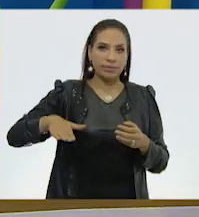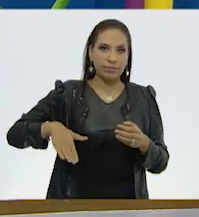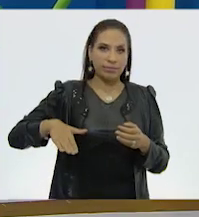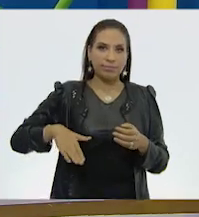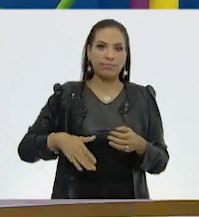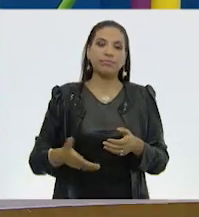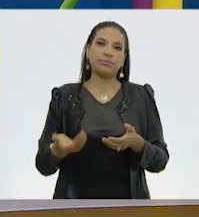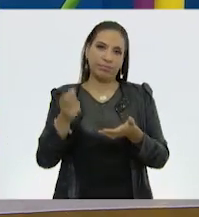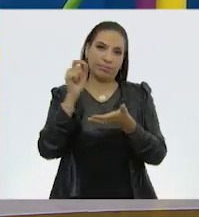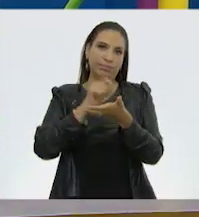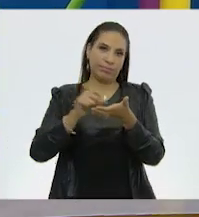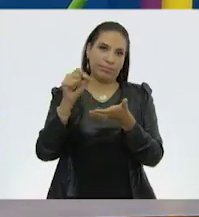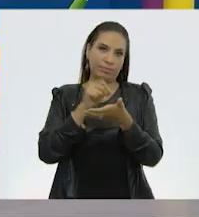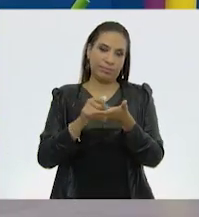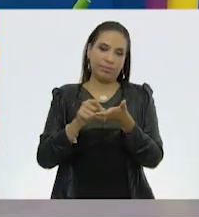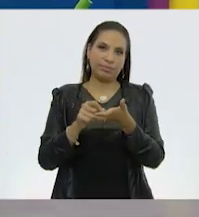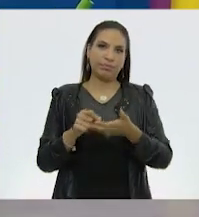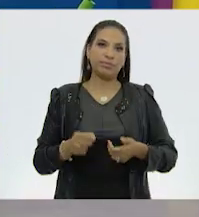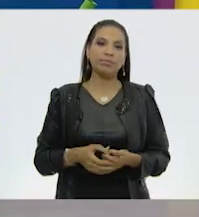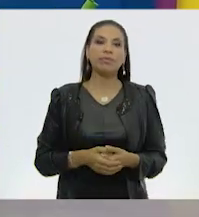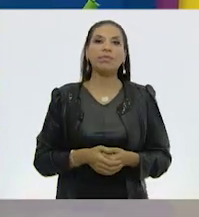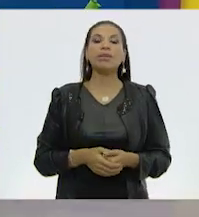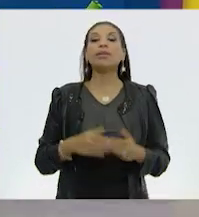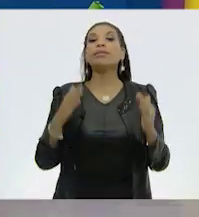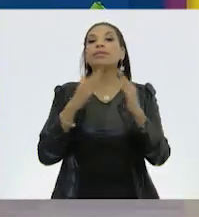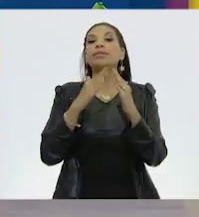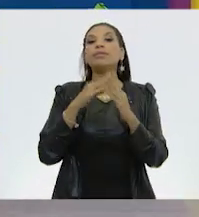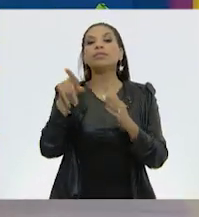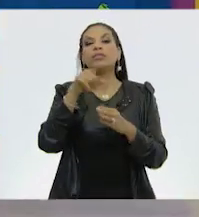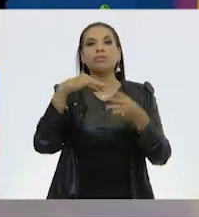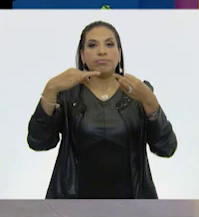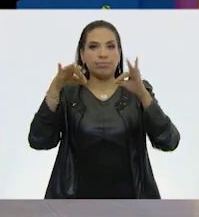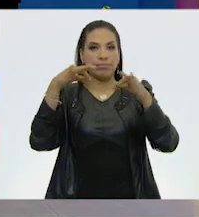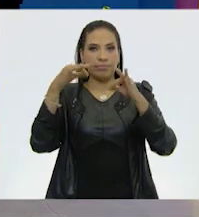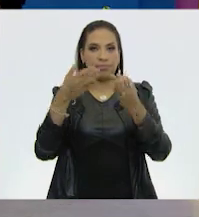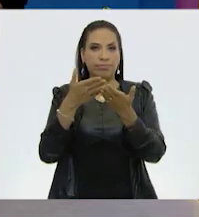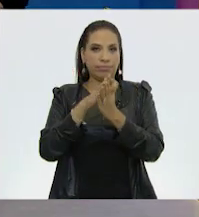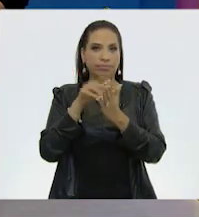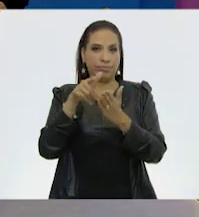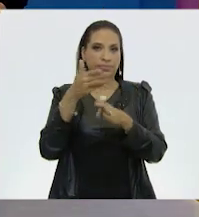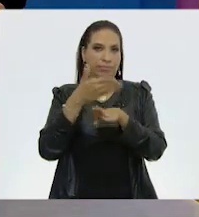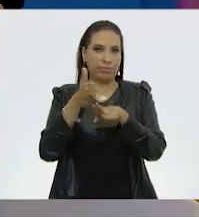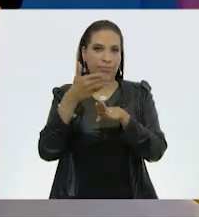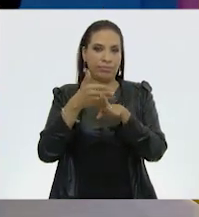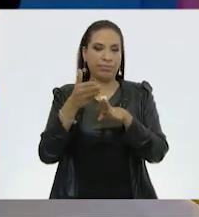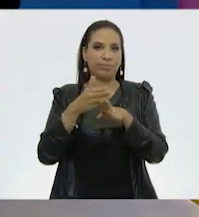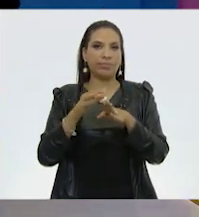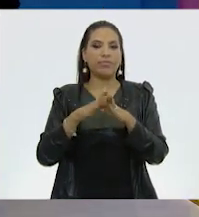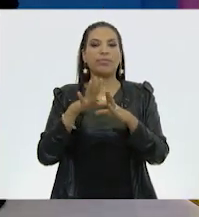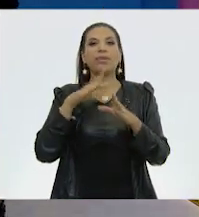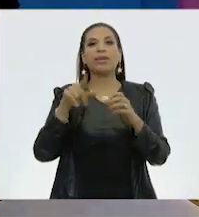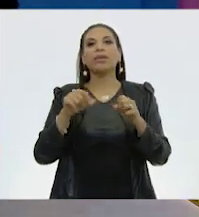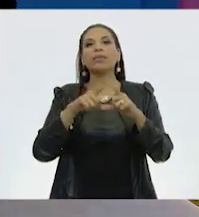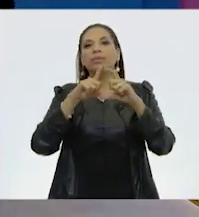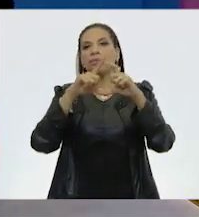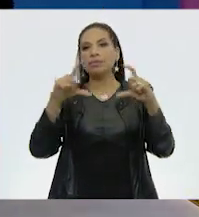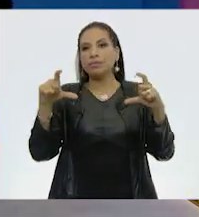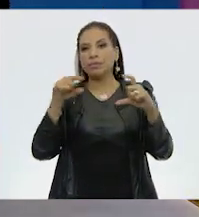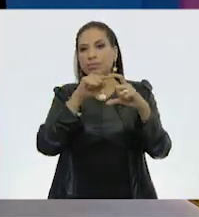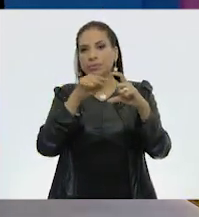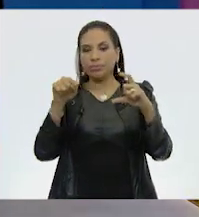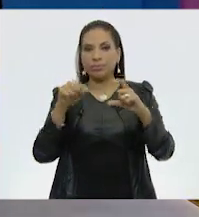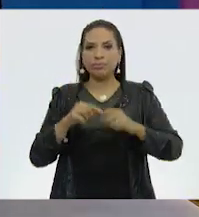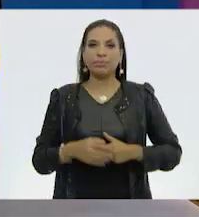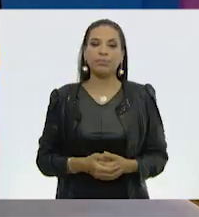mencionado, de la escritura. En casa, tomen una hoja blanca en forma horizontal.